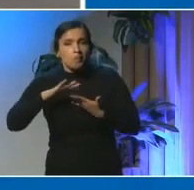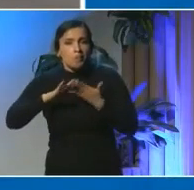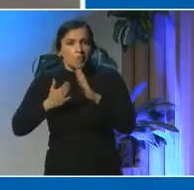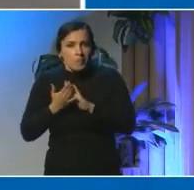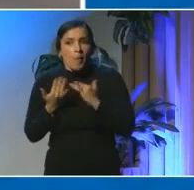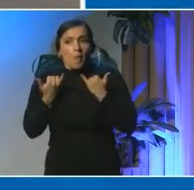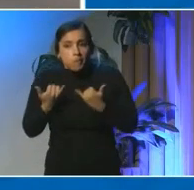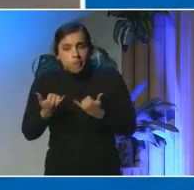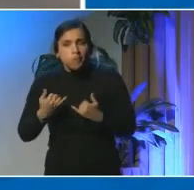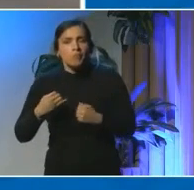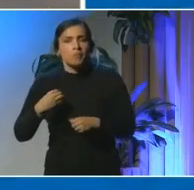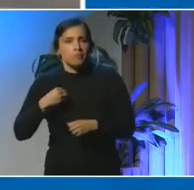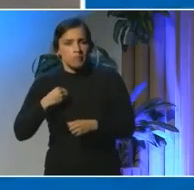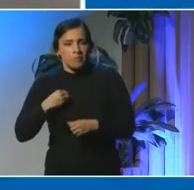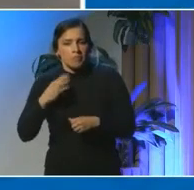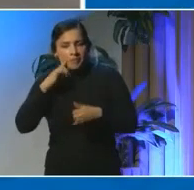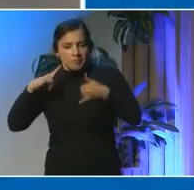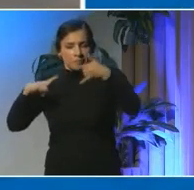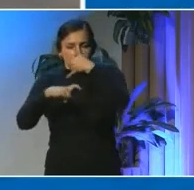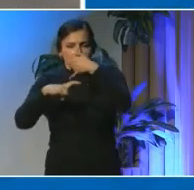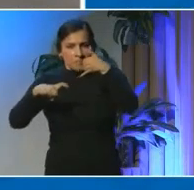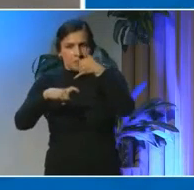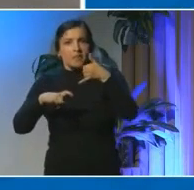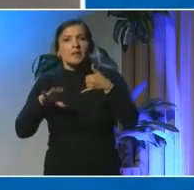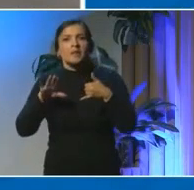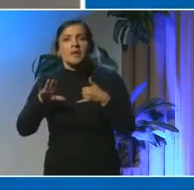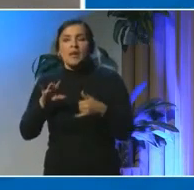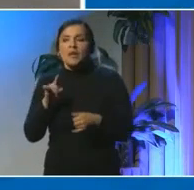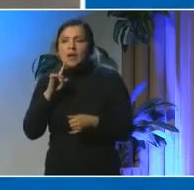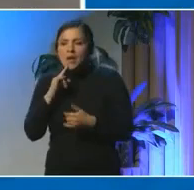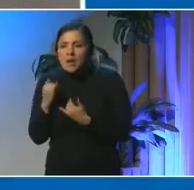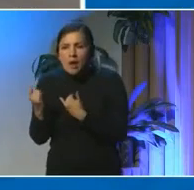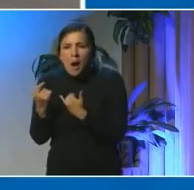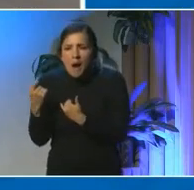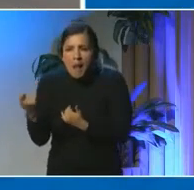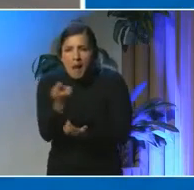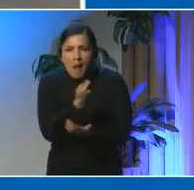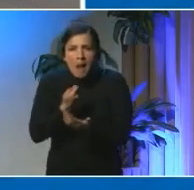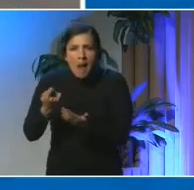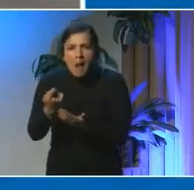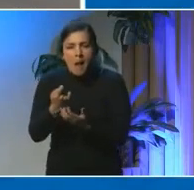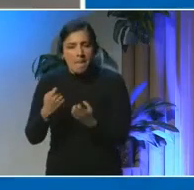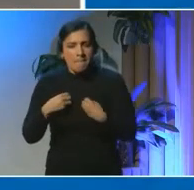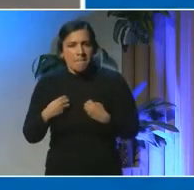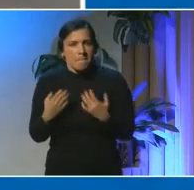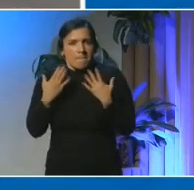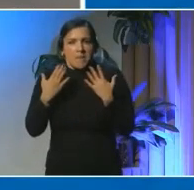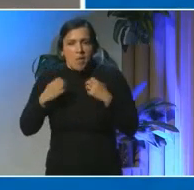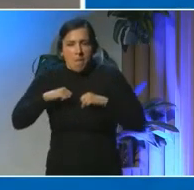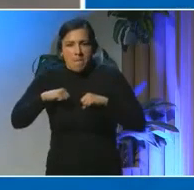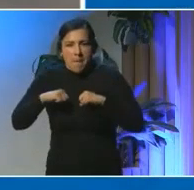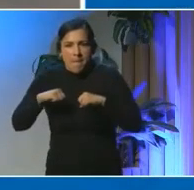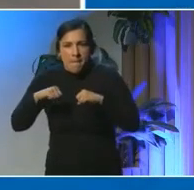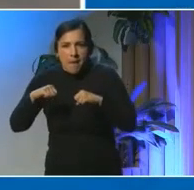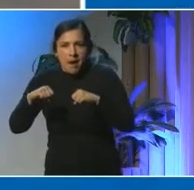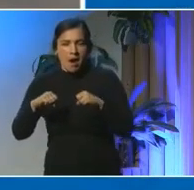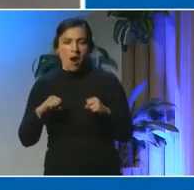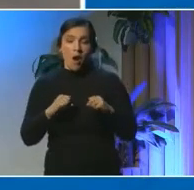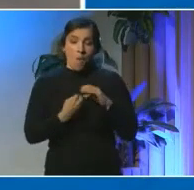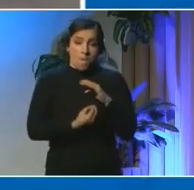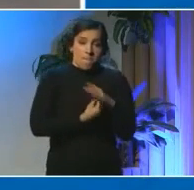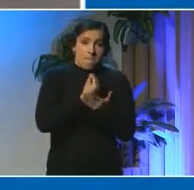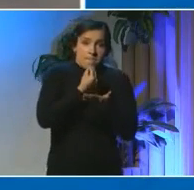Amazonas extrayendo bioactivos ingredientes que nosotros incluimos dentro de nuestros